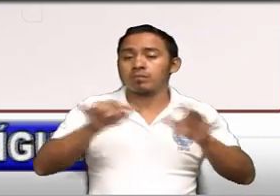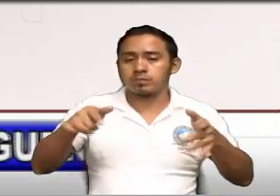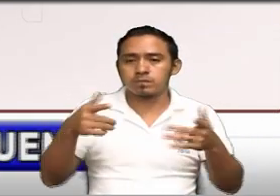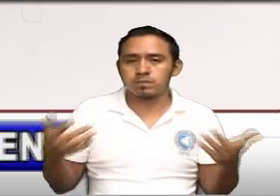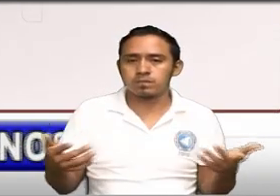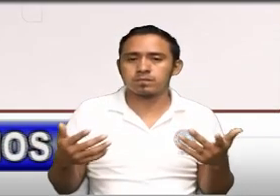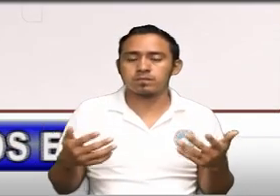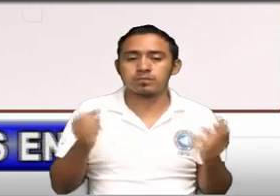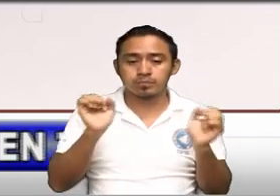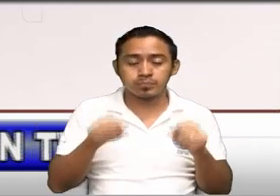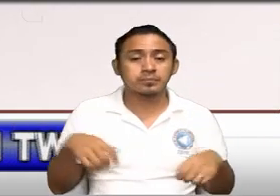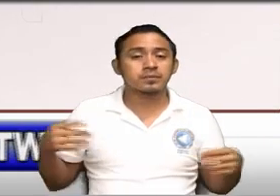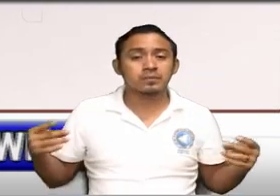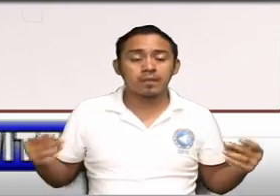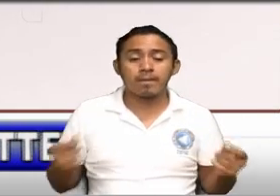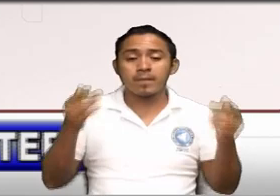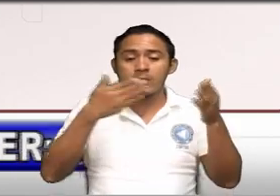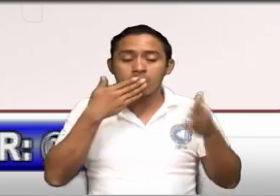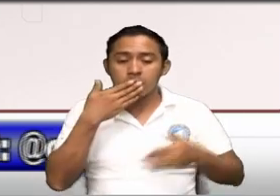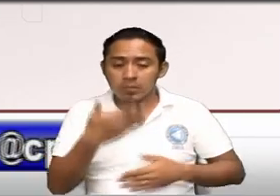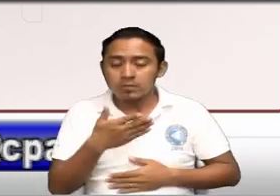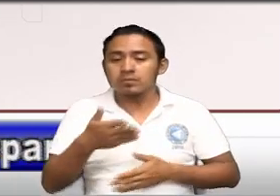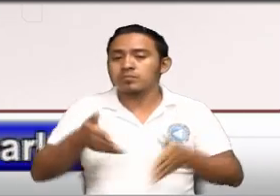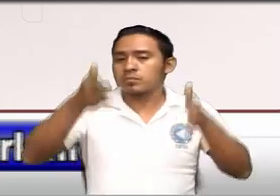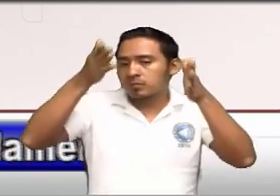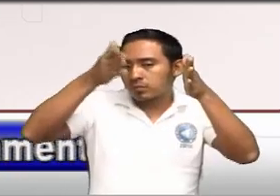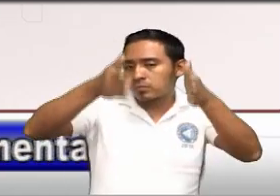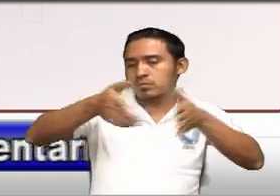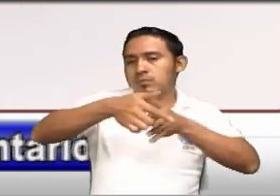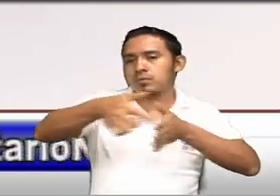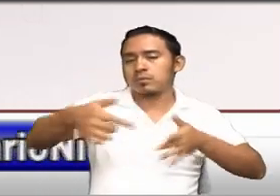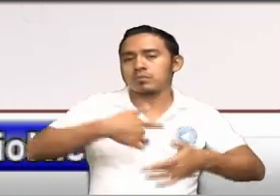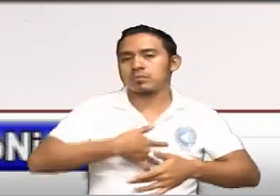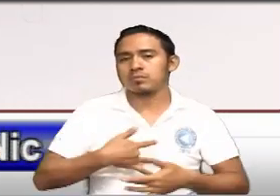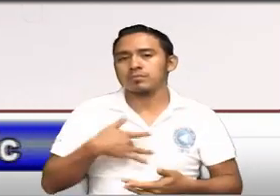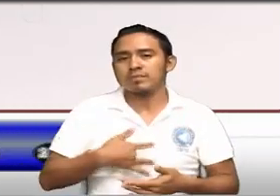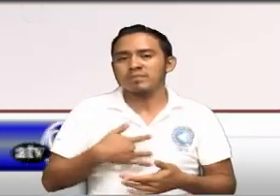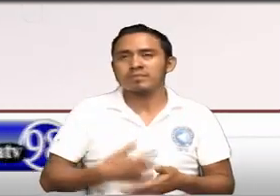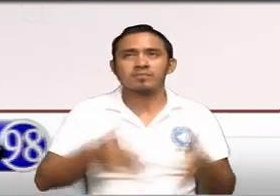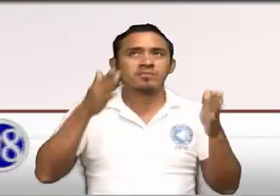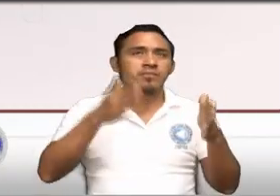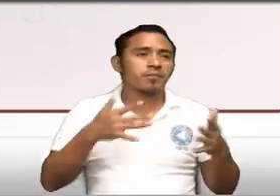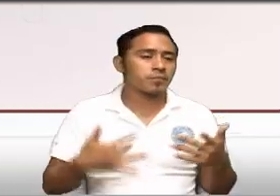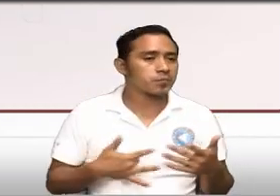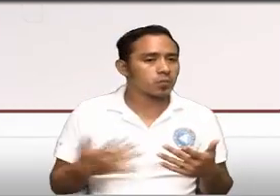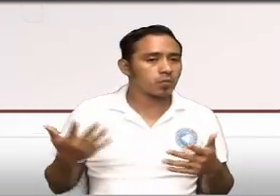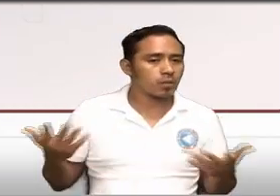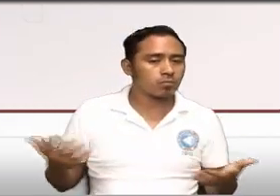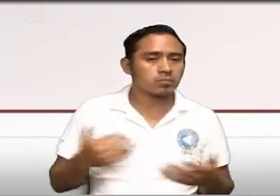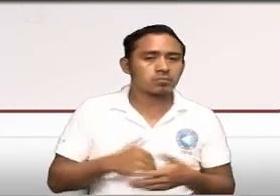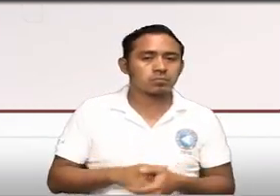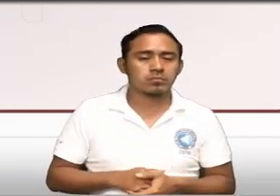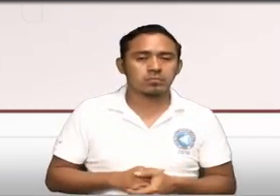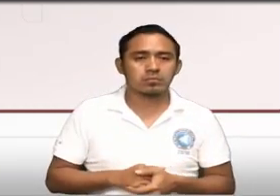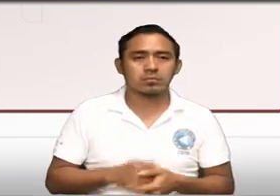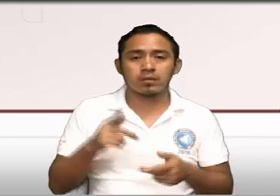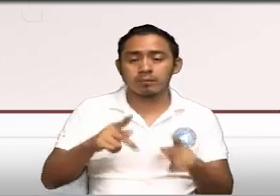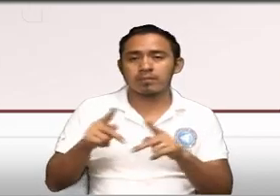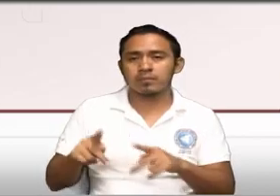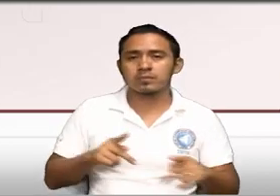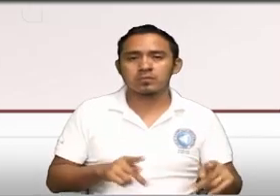que se responda con calidad y calidez a las necesidades de atención requeridos para la